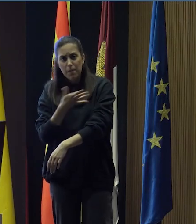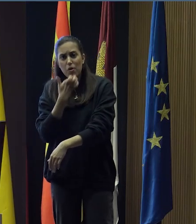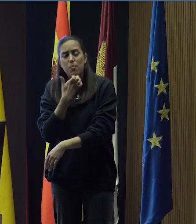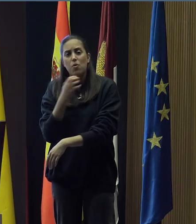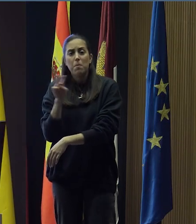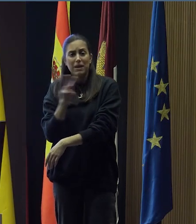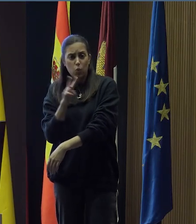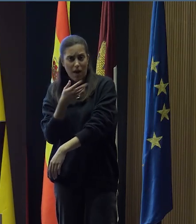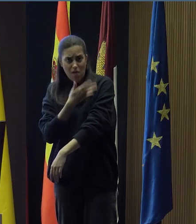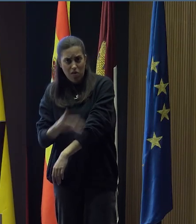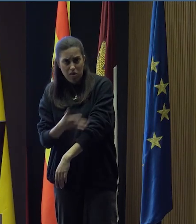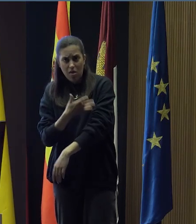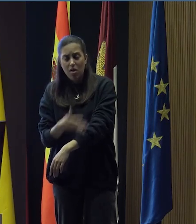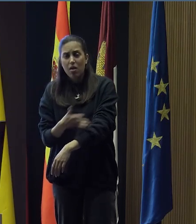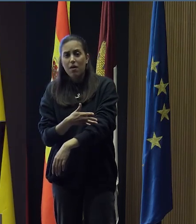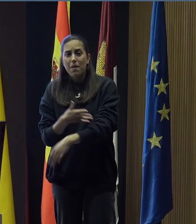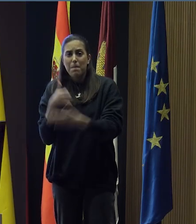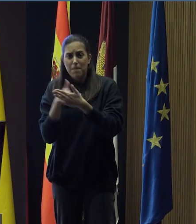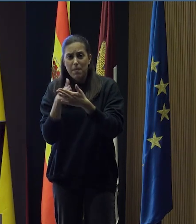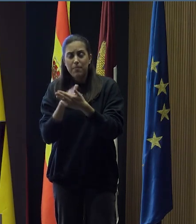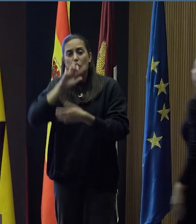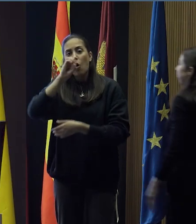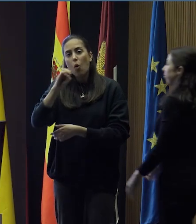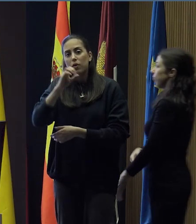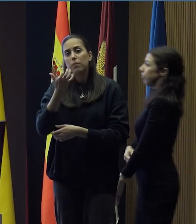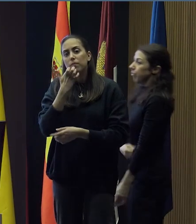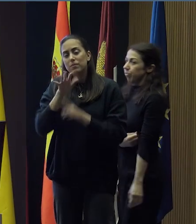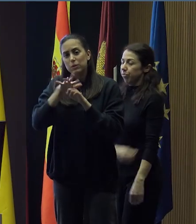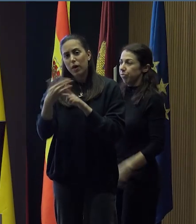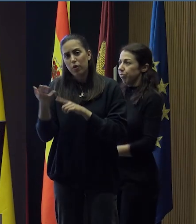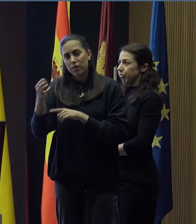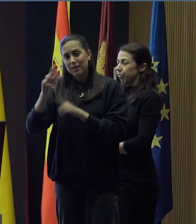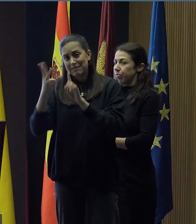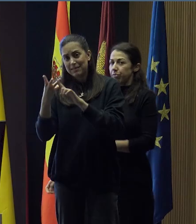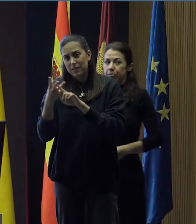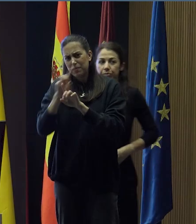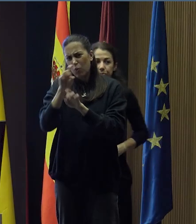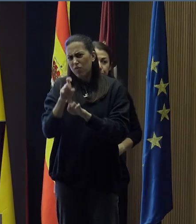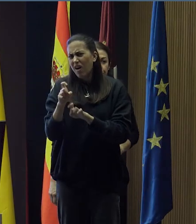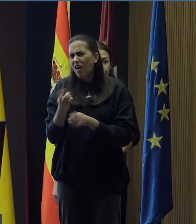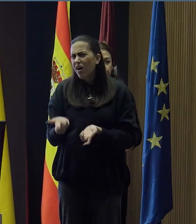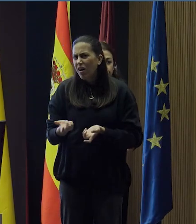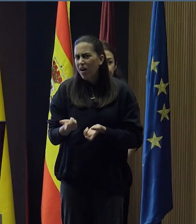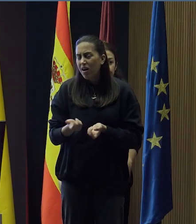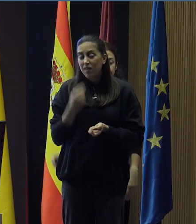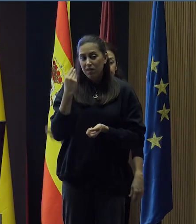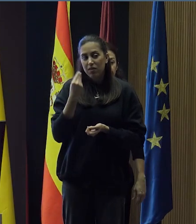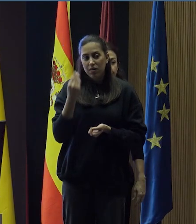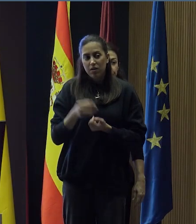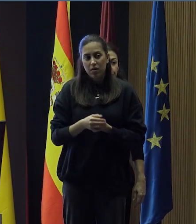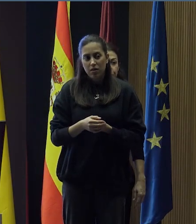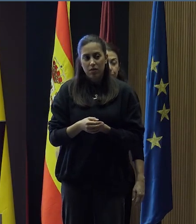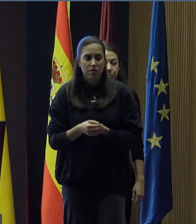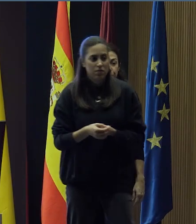demencia vascular, o, por ejemplo, en el caso de... La pregunta era sobre... El caso